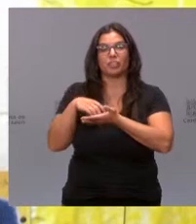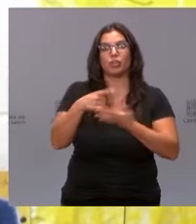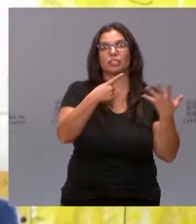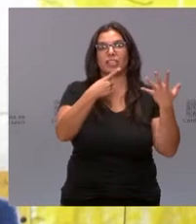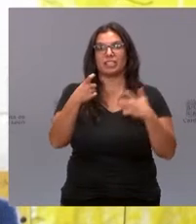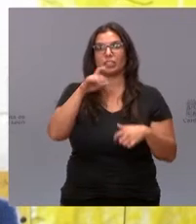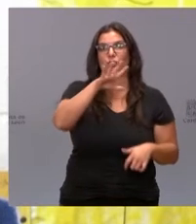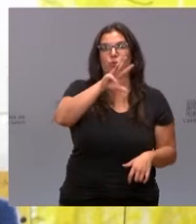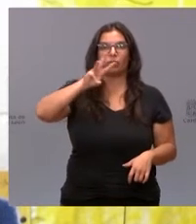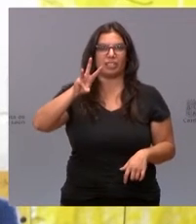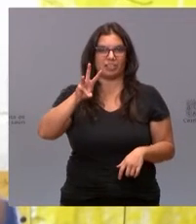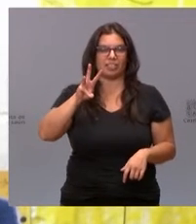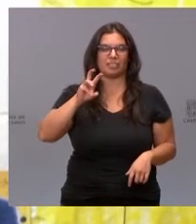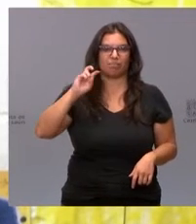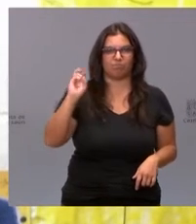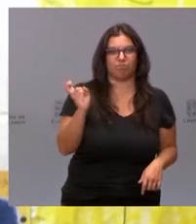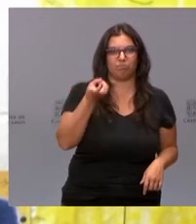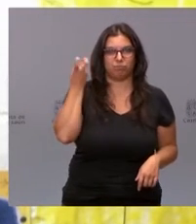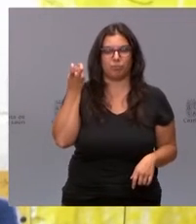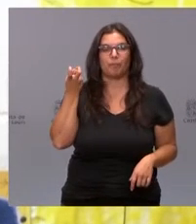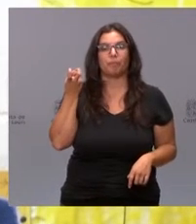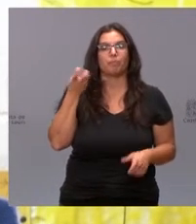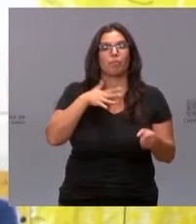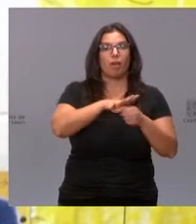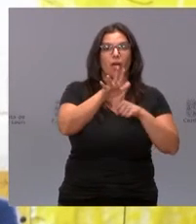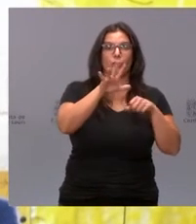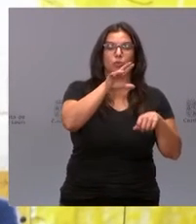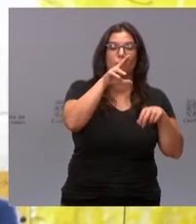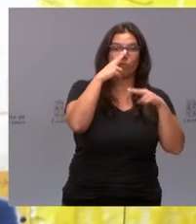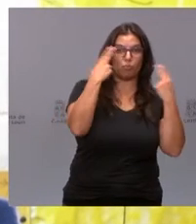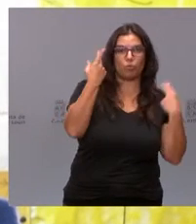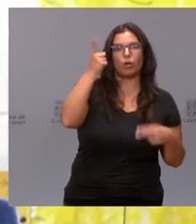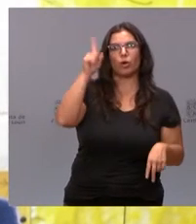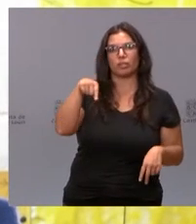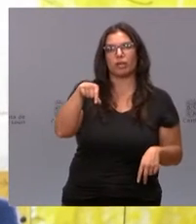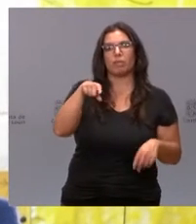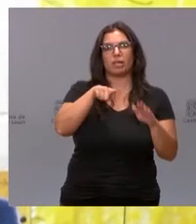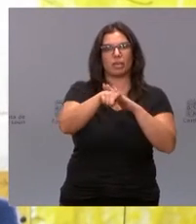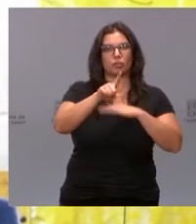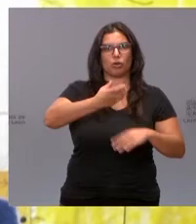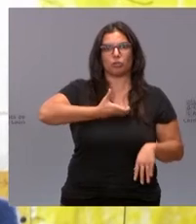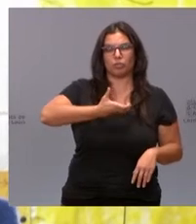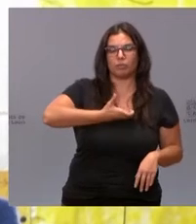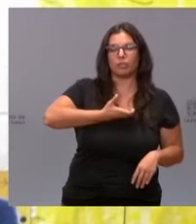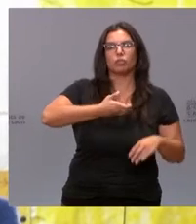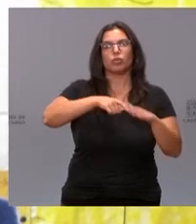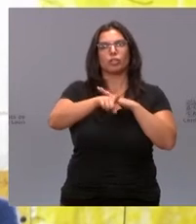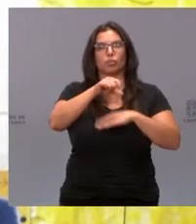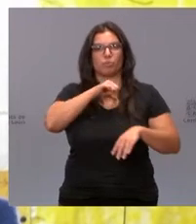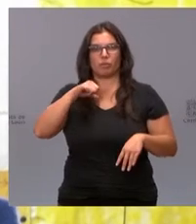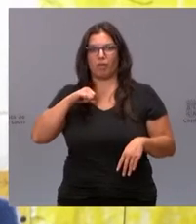653 centros educativos de ámbito público y también de gestión municipal y de gestión